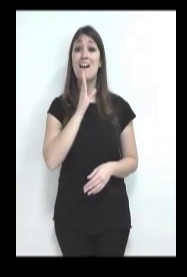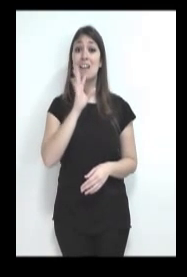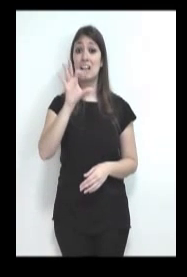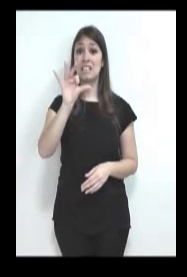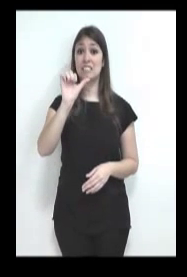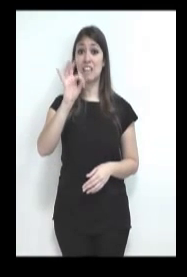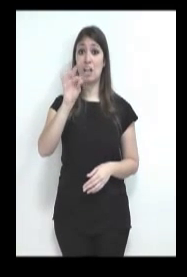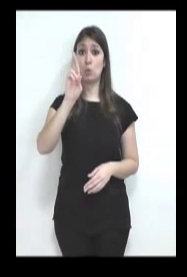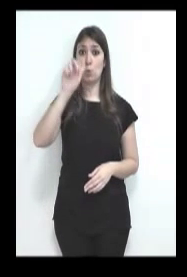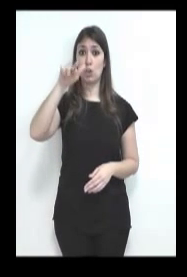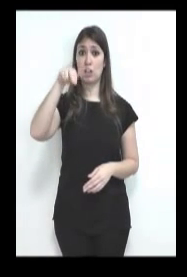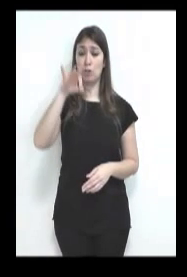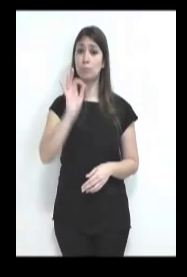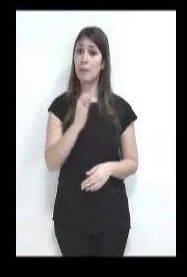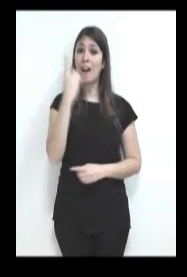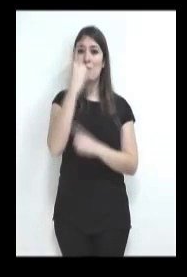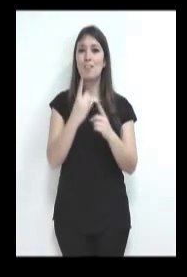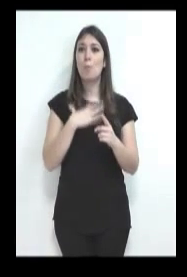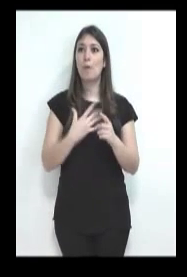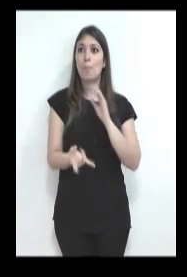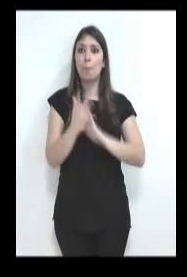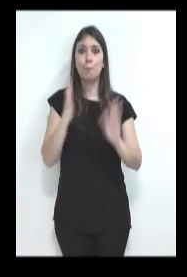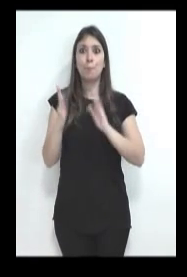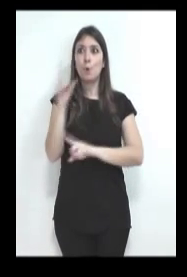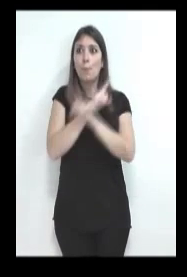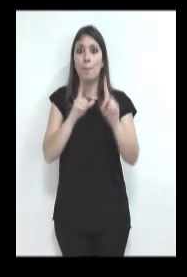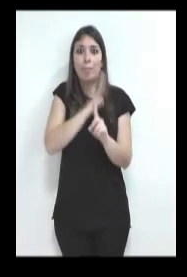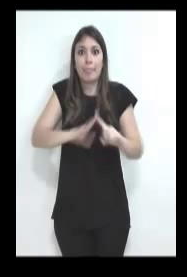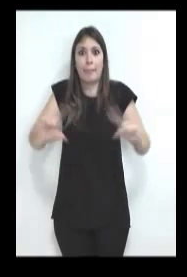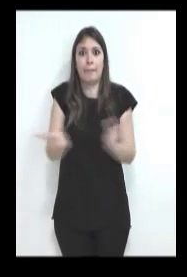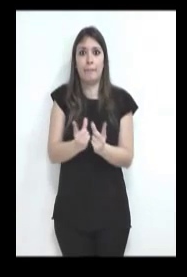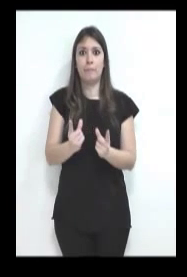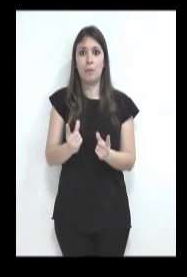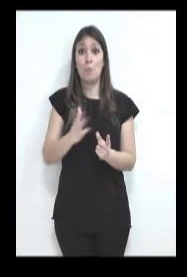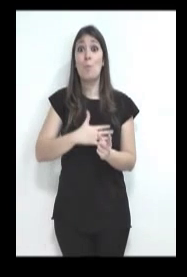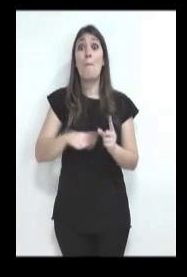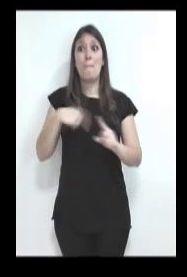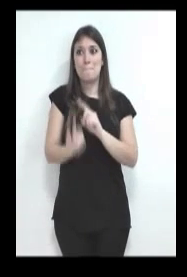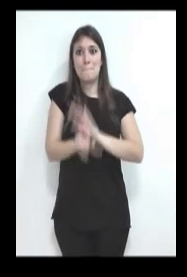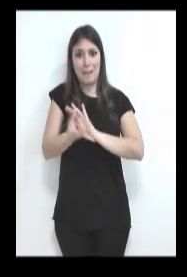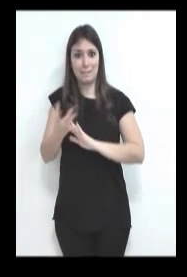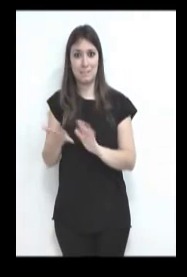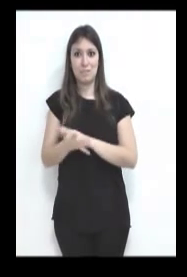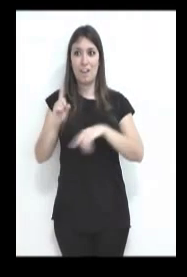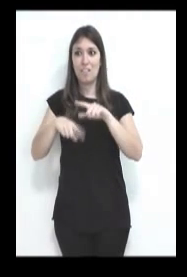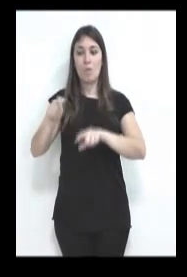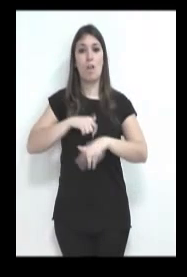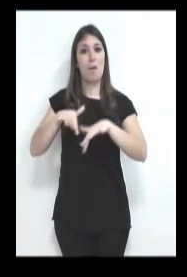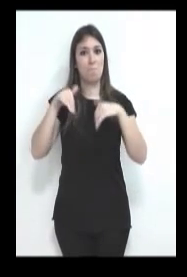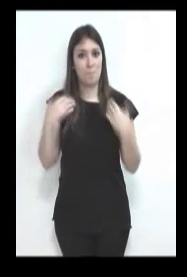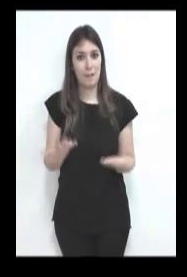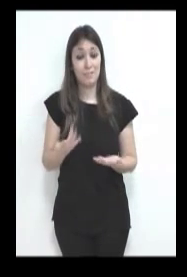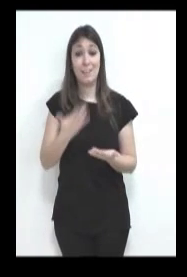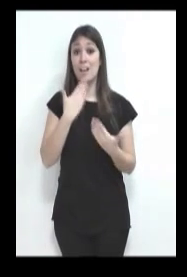que a veces hay situaciones transitorias, con lo cual son perfiles además dinámicos. Entonces, gracias a